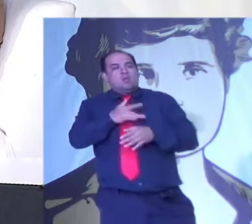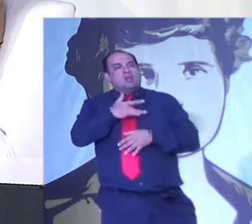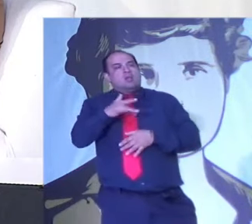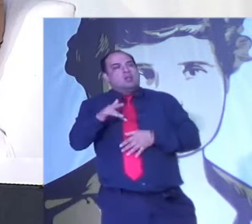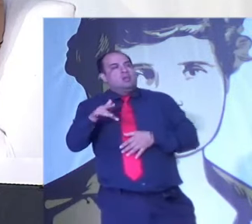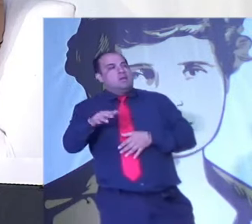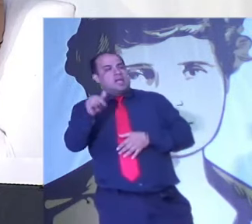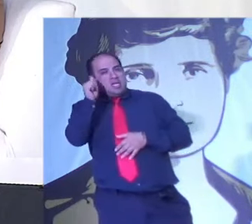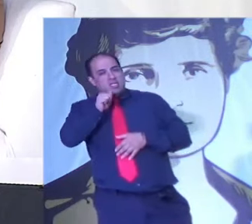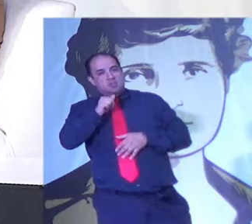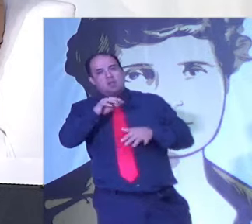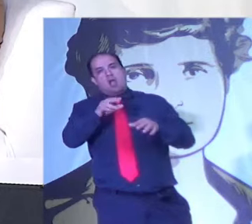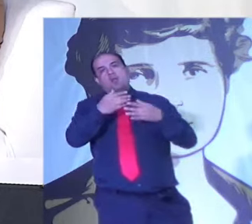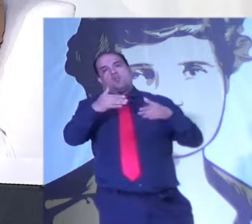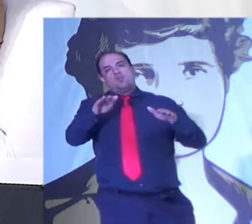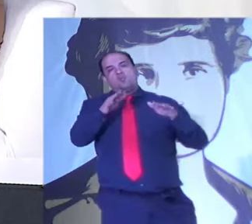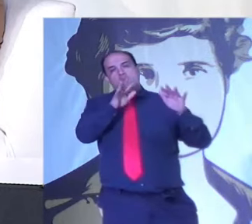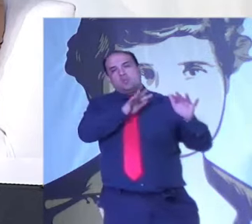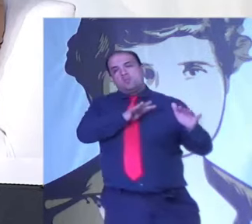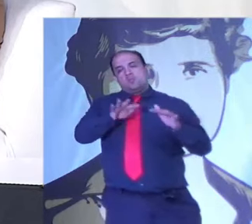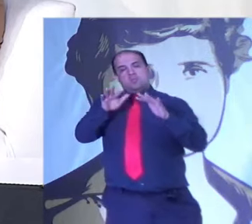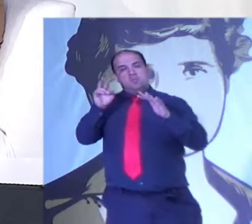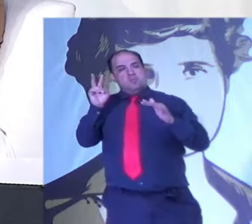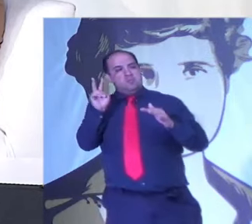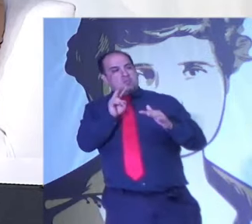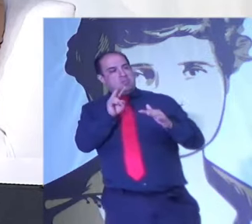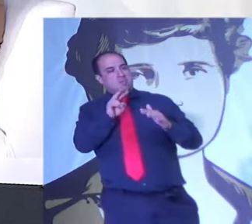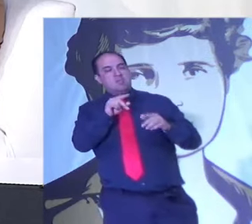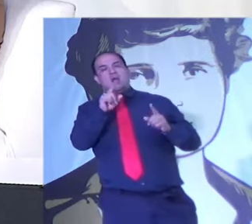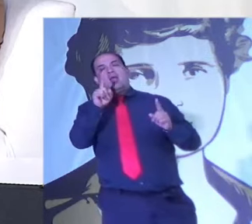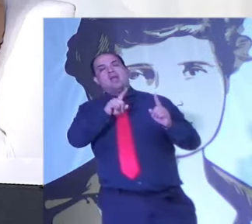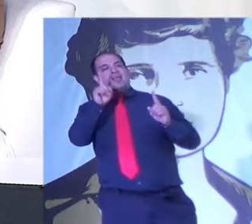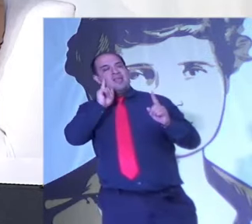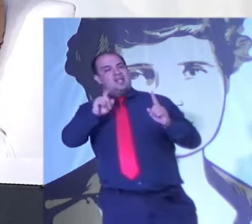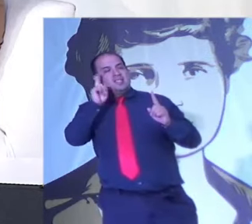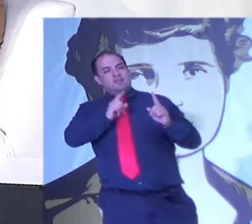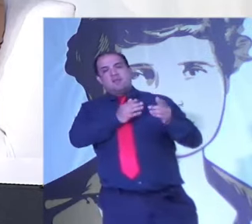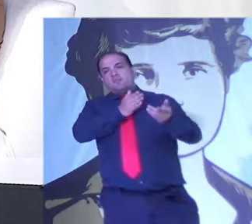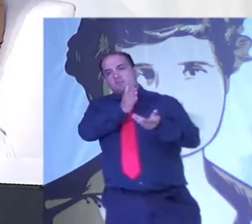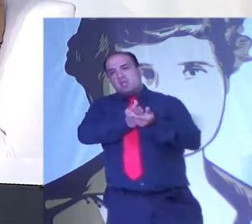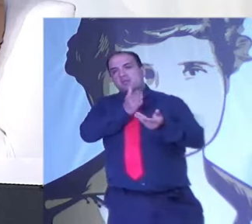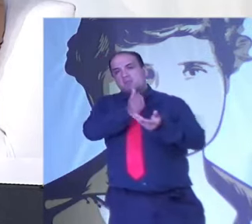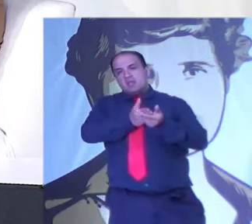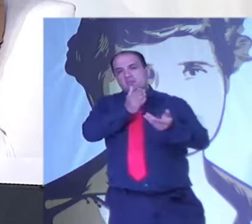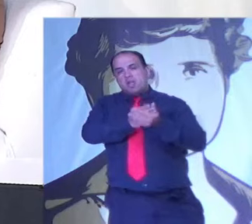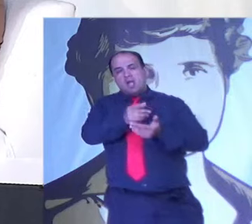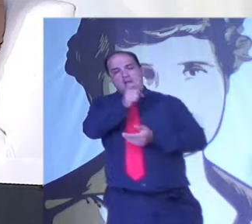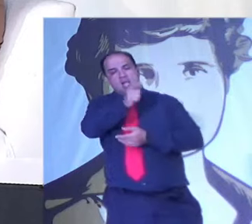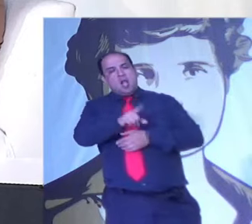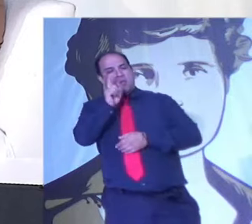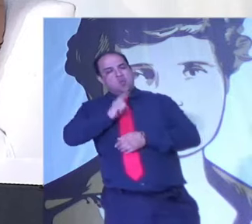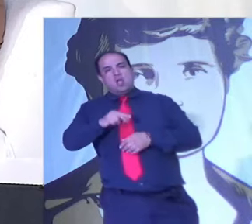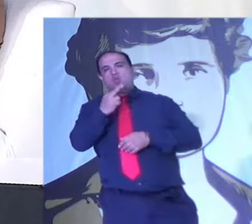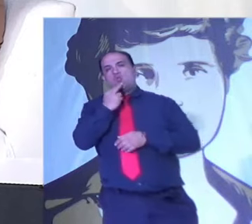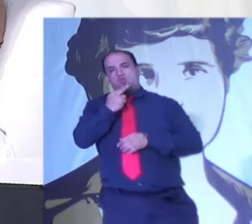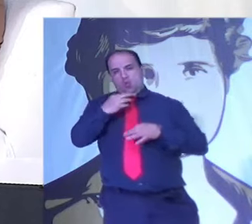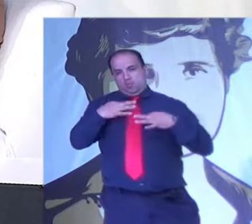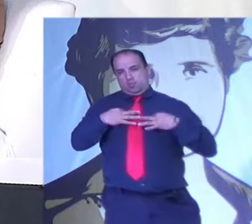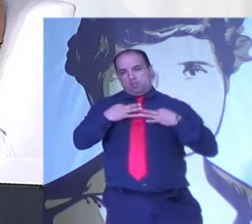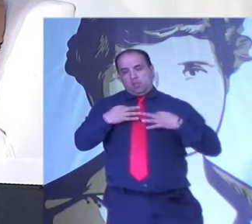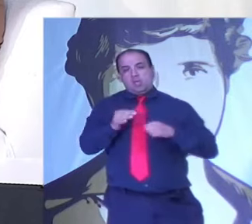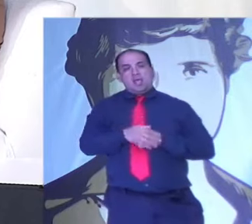en los conciertos a la oreja, y ella siempre va a sus conciertos, ¿no? Entonces la llamo la dama de rojo, ella está siempre ahí, y él